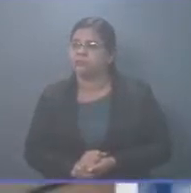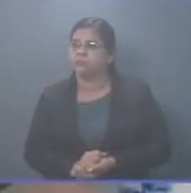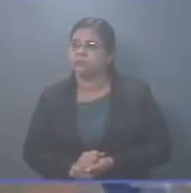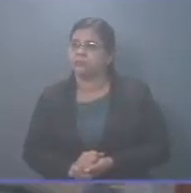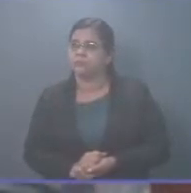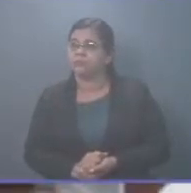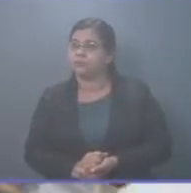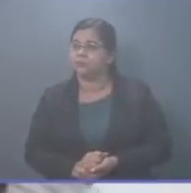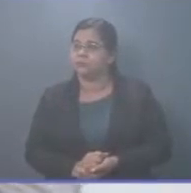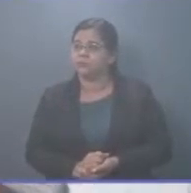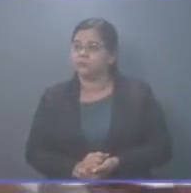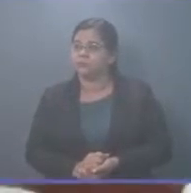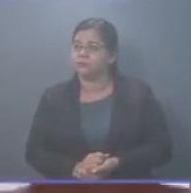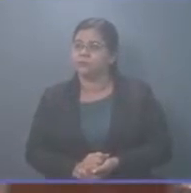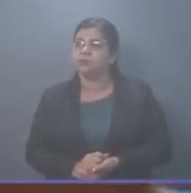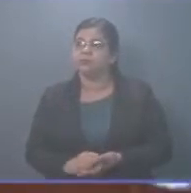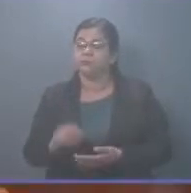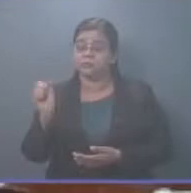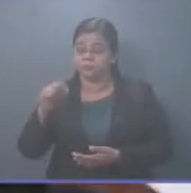Créditos,